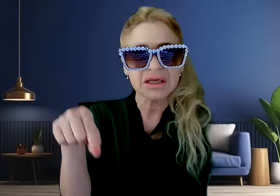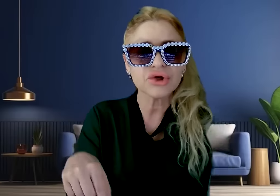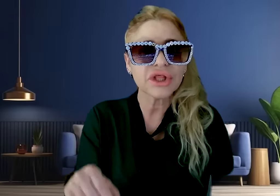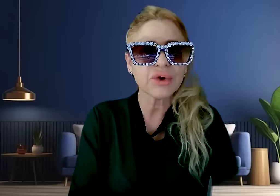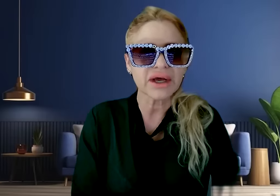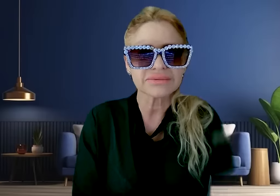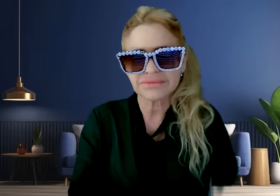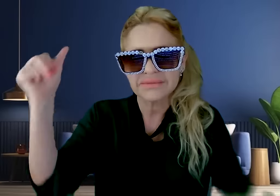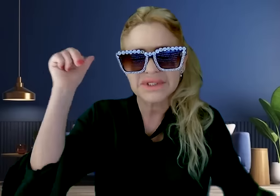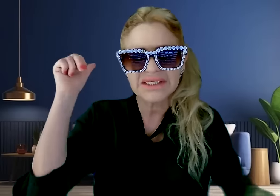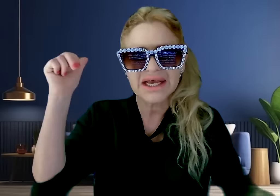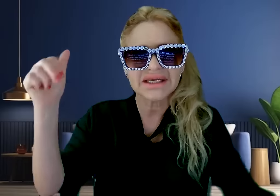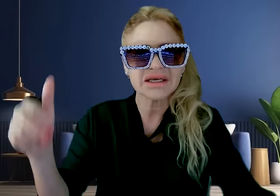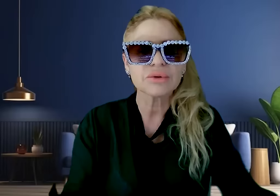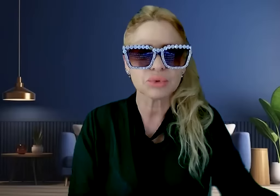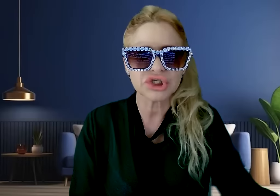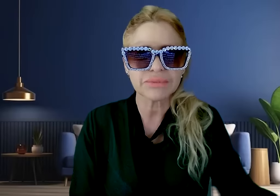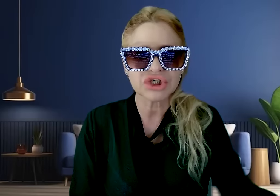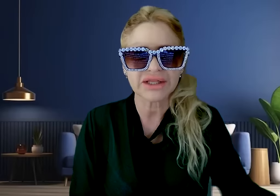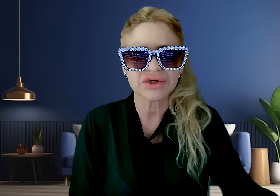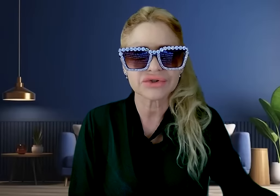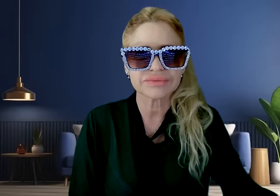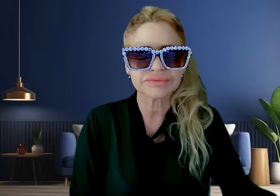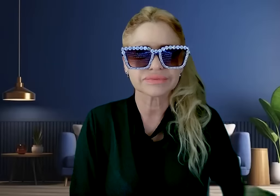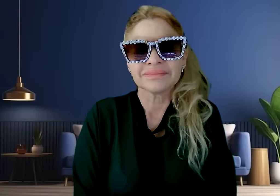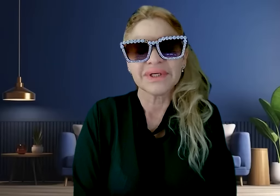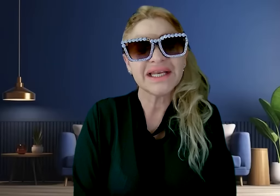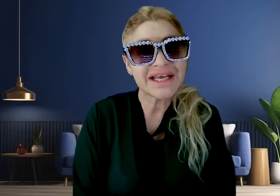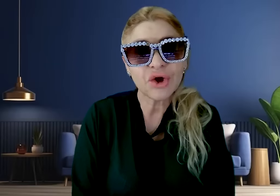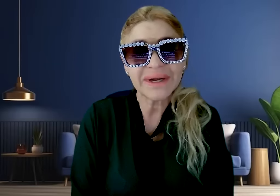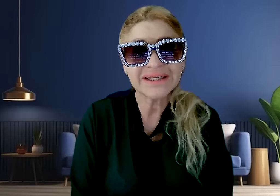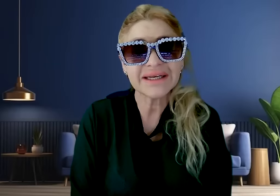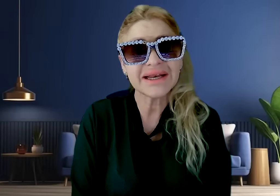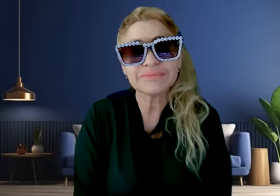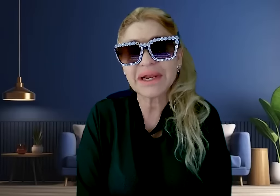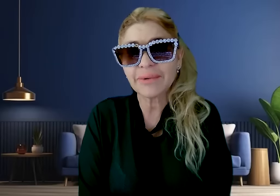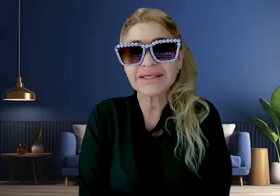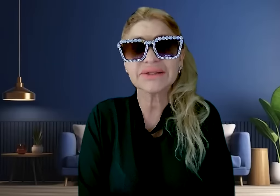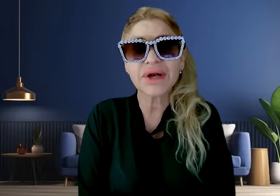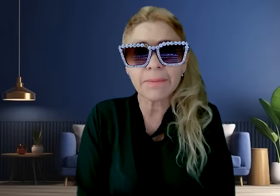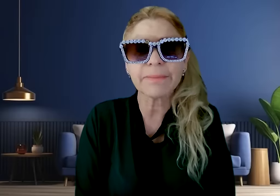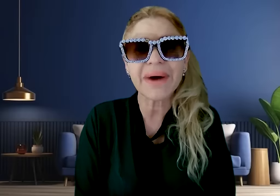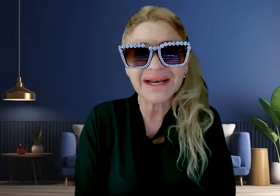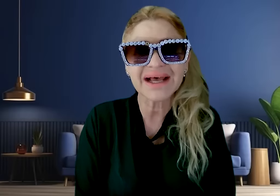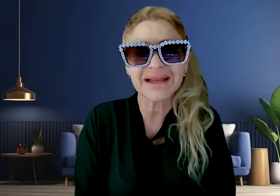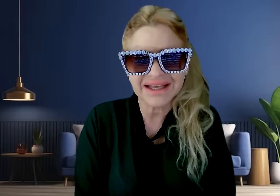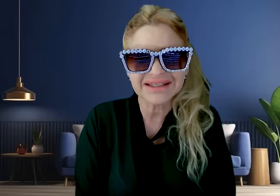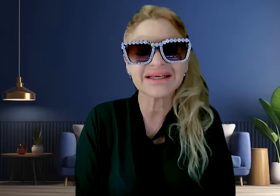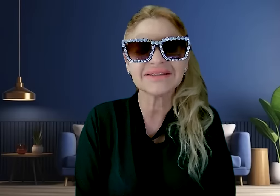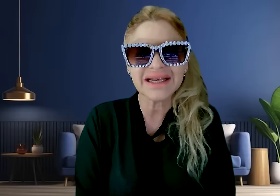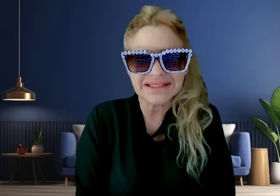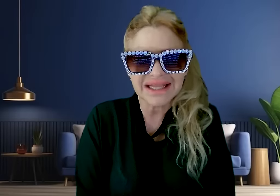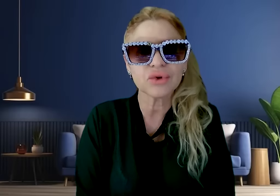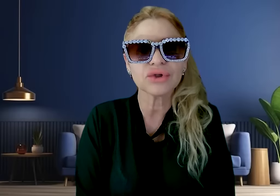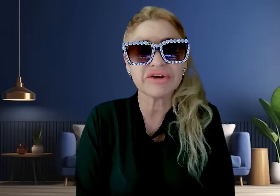avanzada, no de ahora, desde hace muchísimos años. Y les quiero compartir las palabras de Trump para la